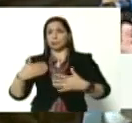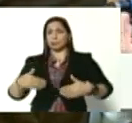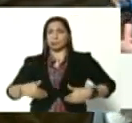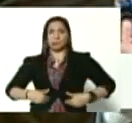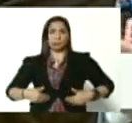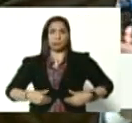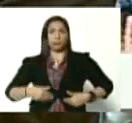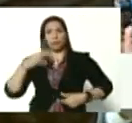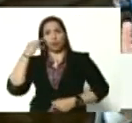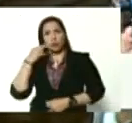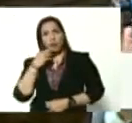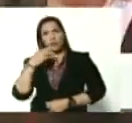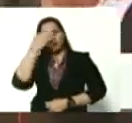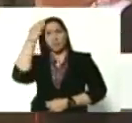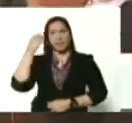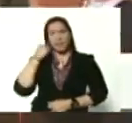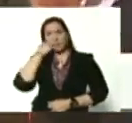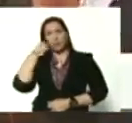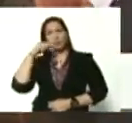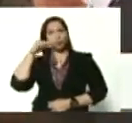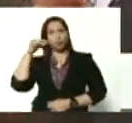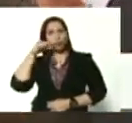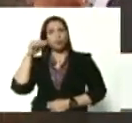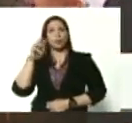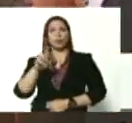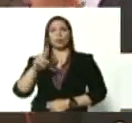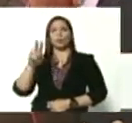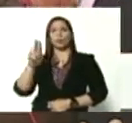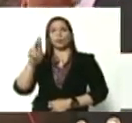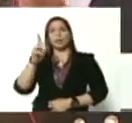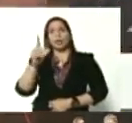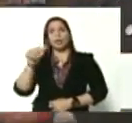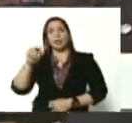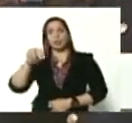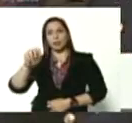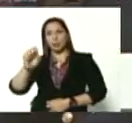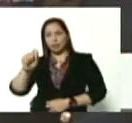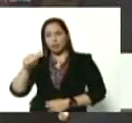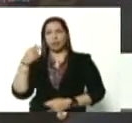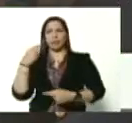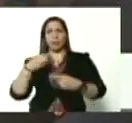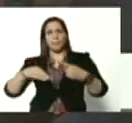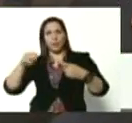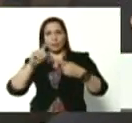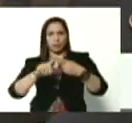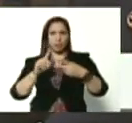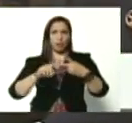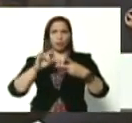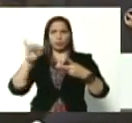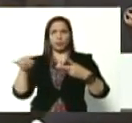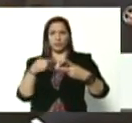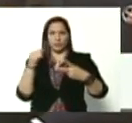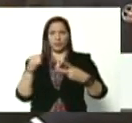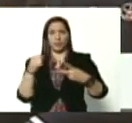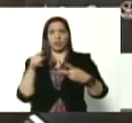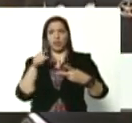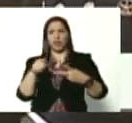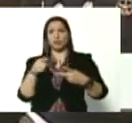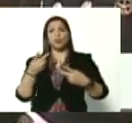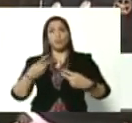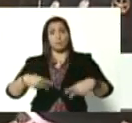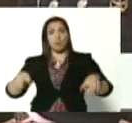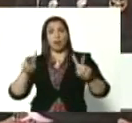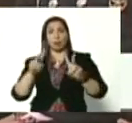a los miranda los sucres a los van a maría a las ana maría campos josefa camejo esto es válido